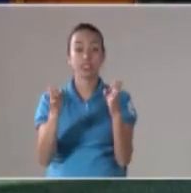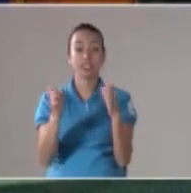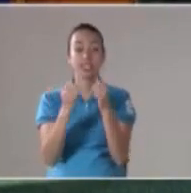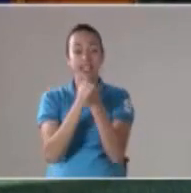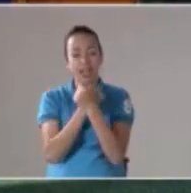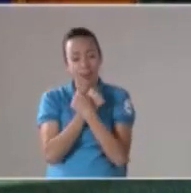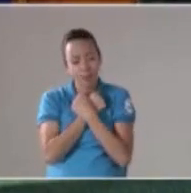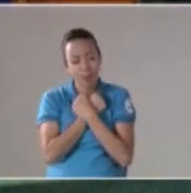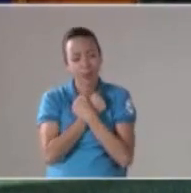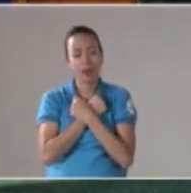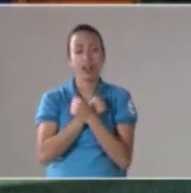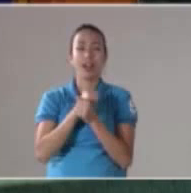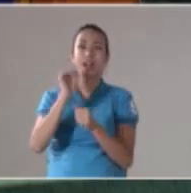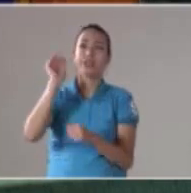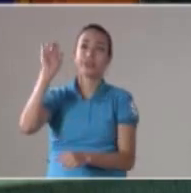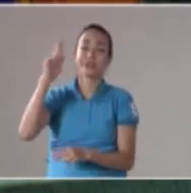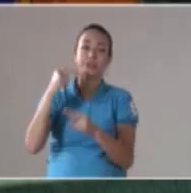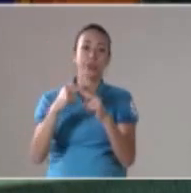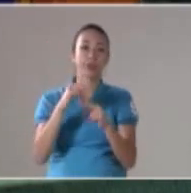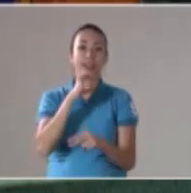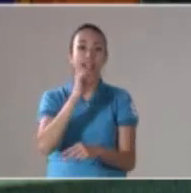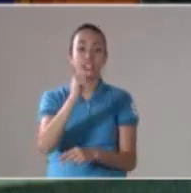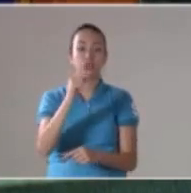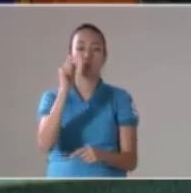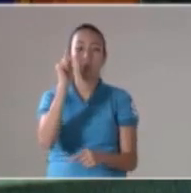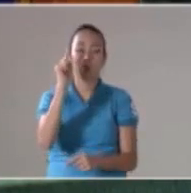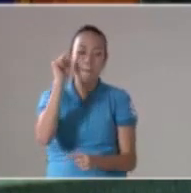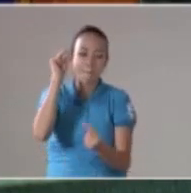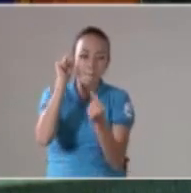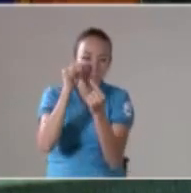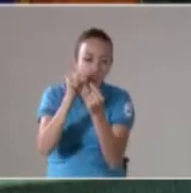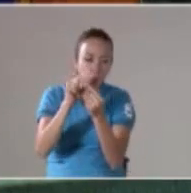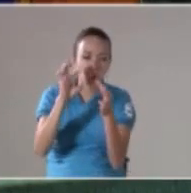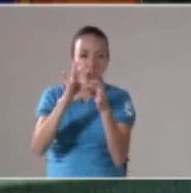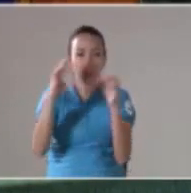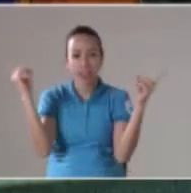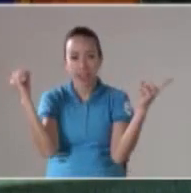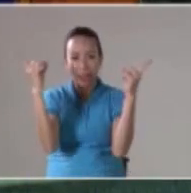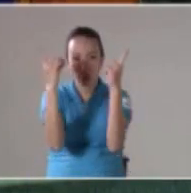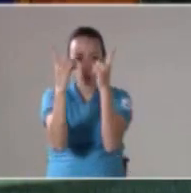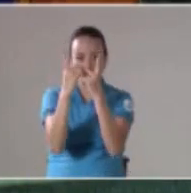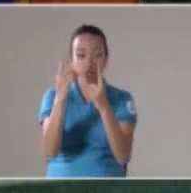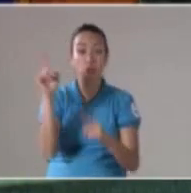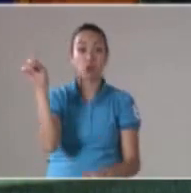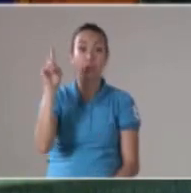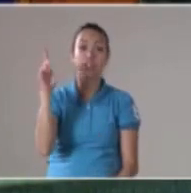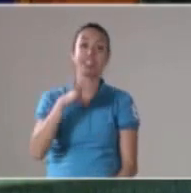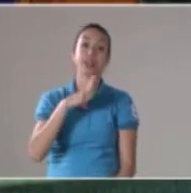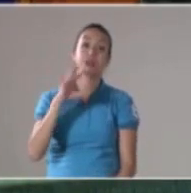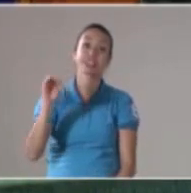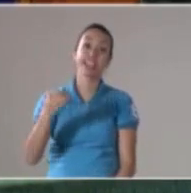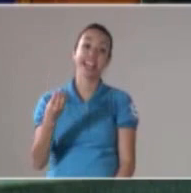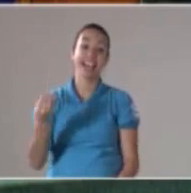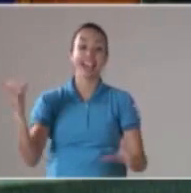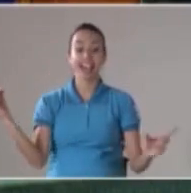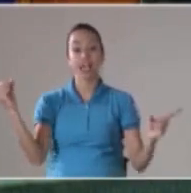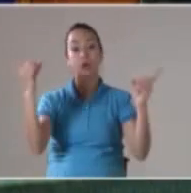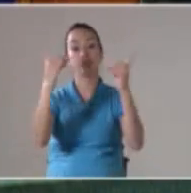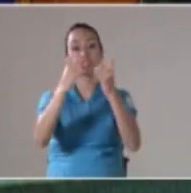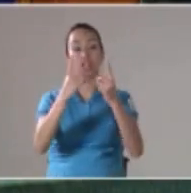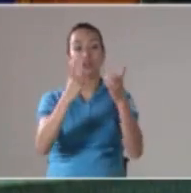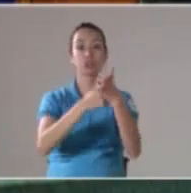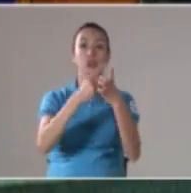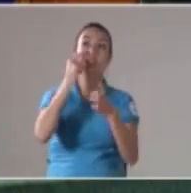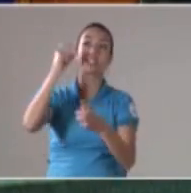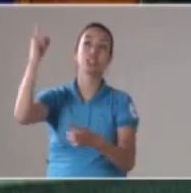de cita, es un punto de encuentro, es un punto en donde tenemos que coincidir con el Señor. Él ama su